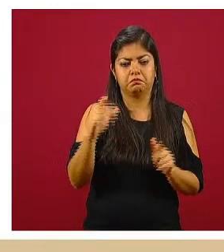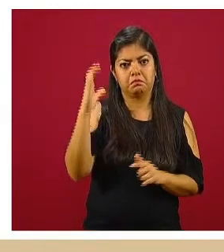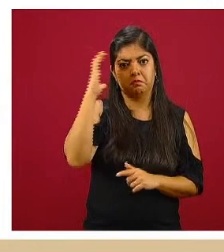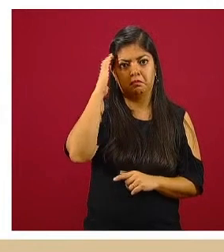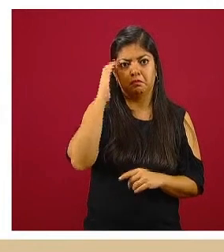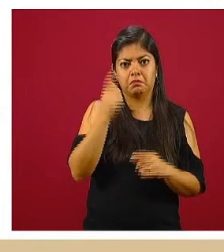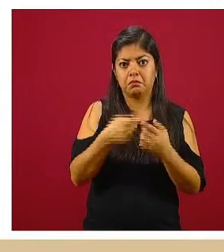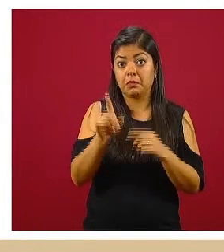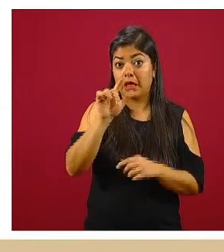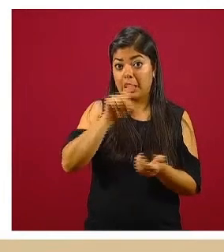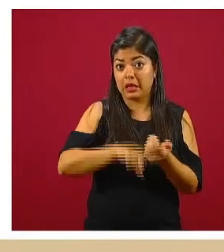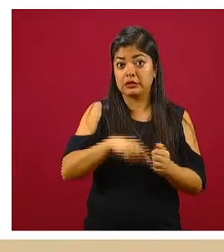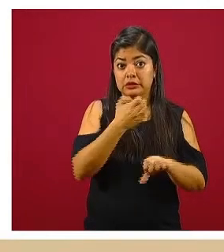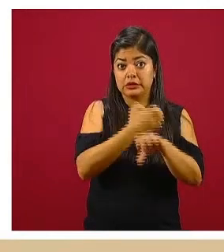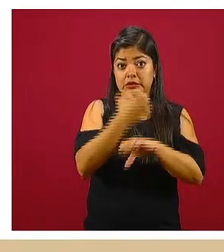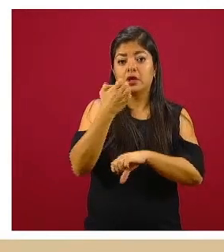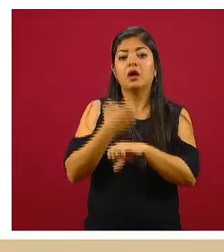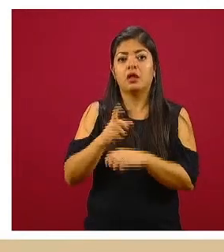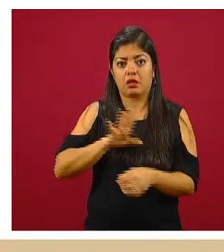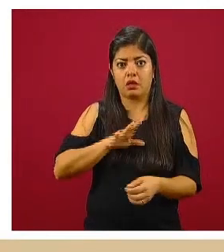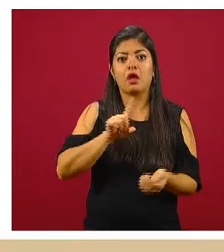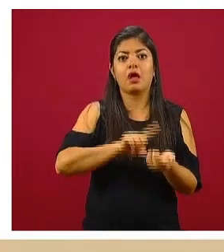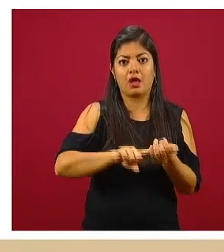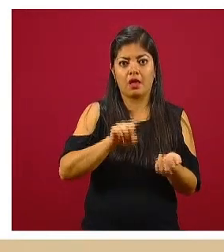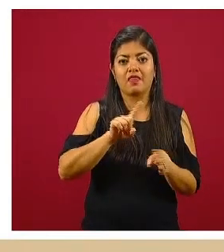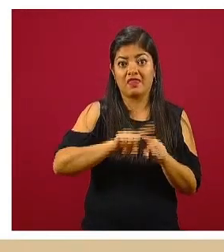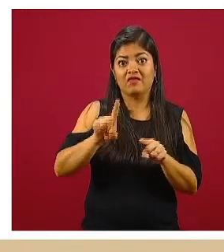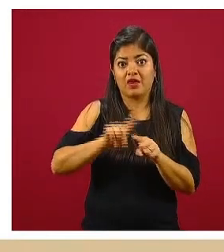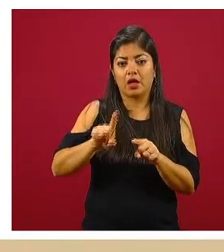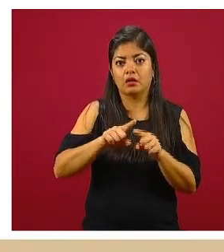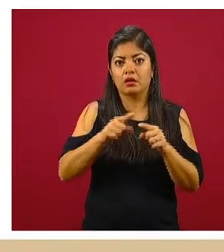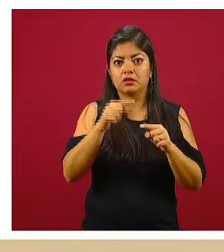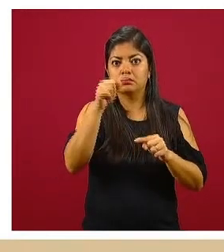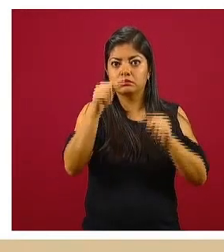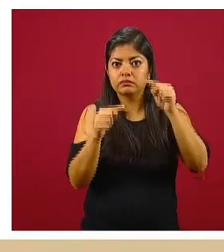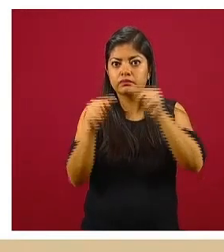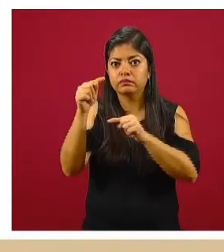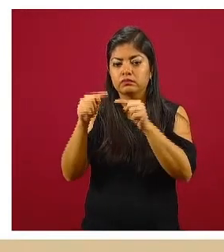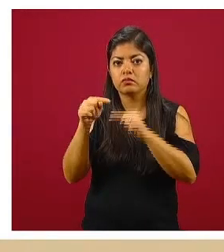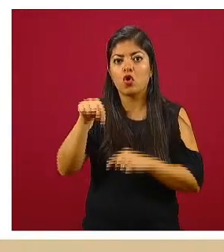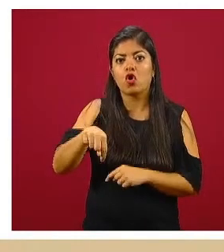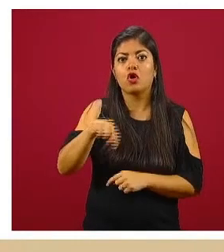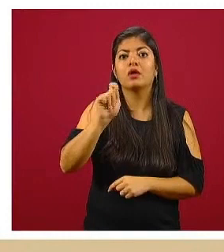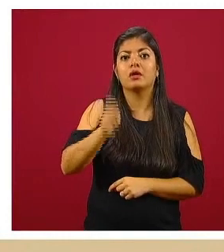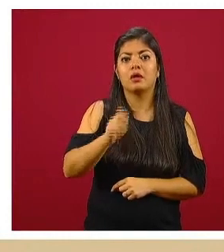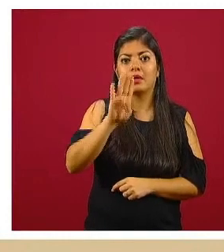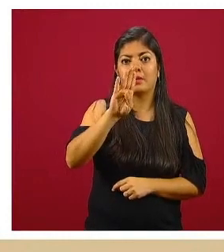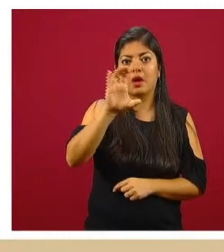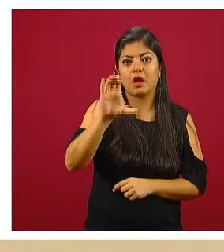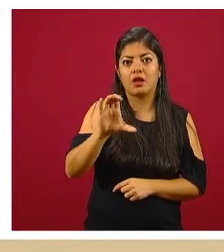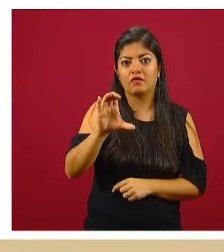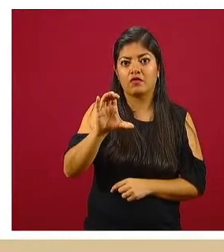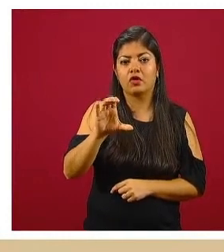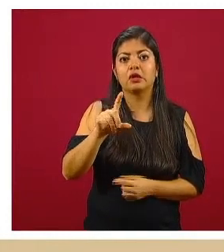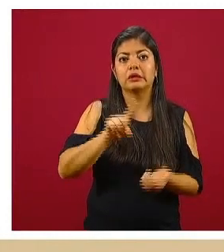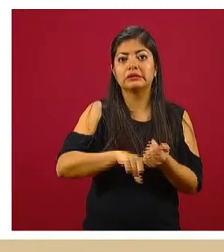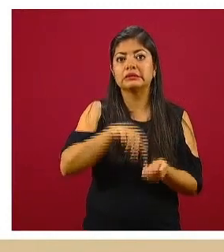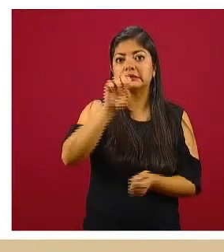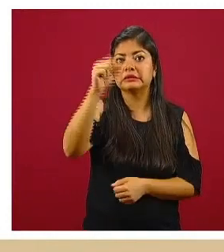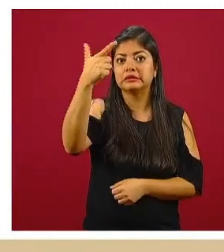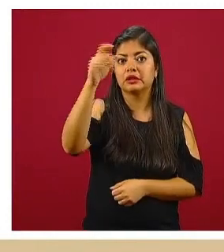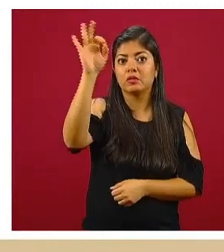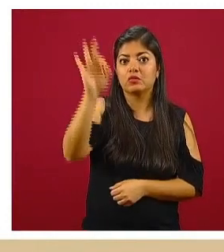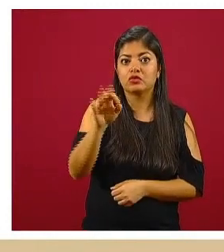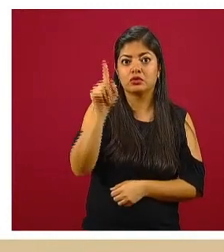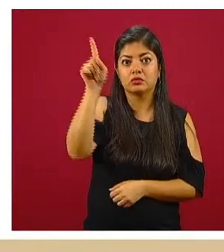vemos por entidad federativa, también ha habido variaciones, porque hoy tenemos a Baja California con 67% de ocupación, que